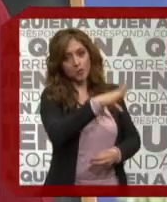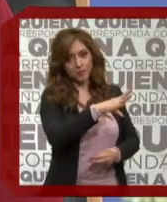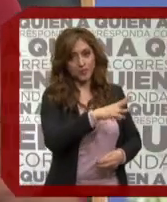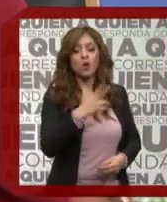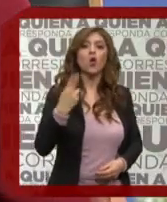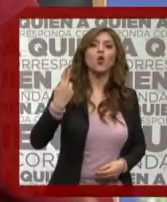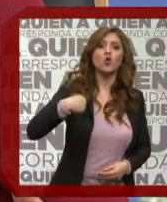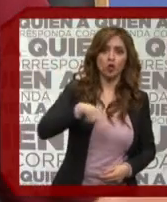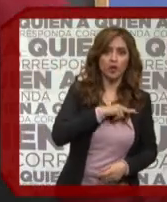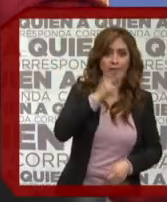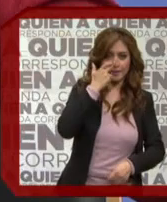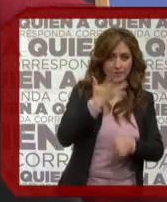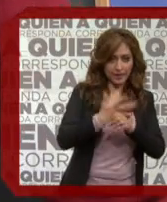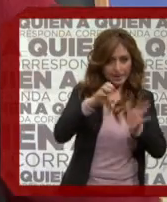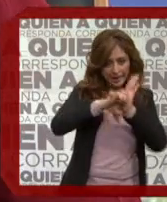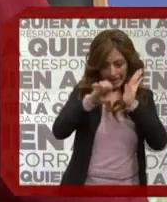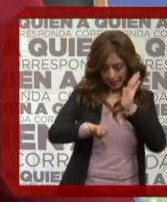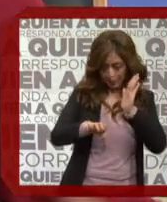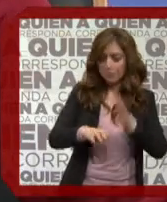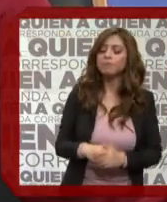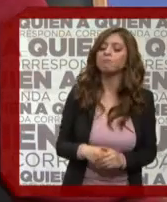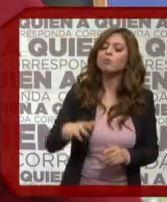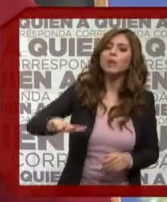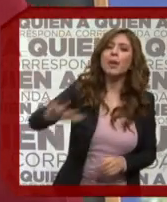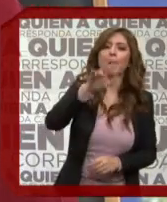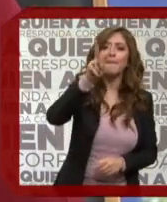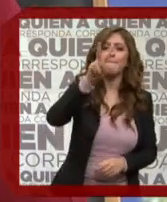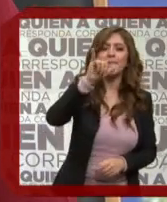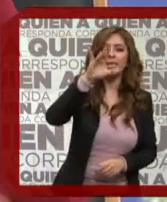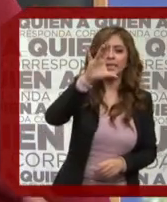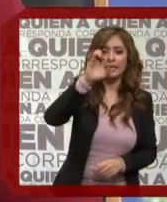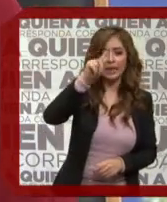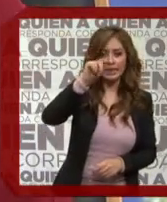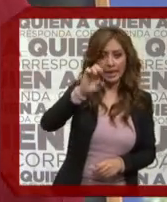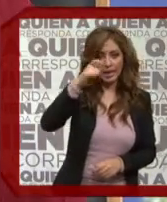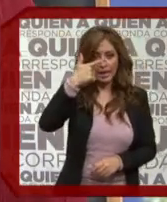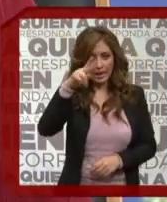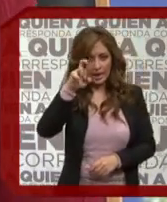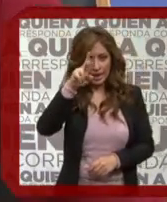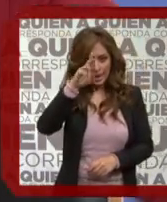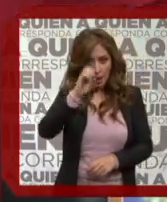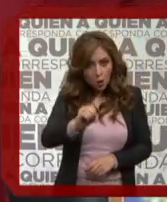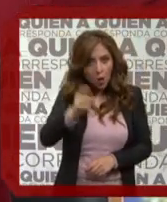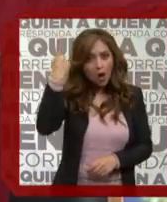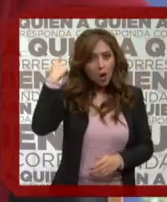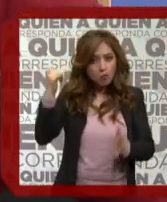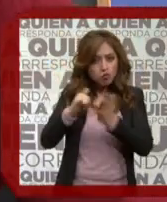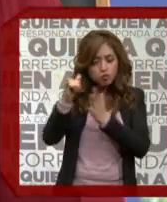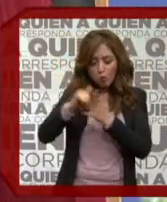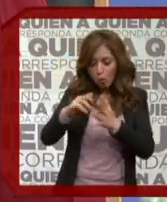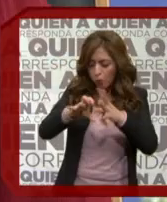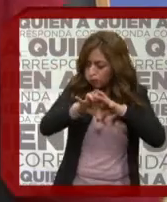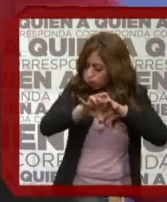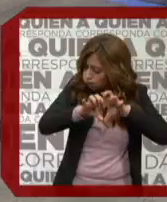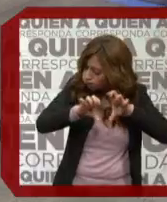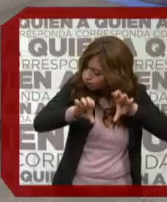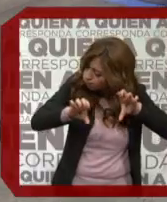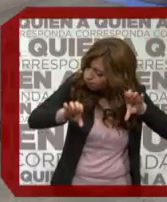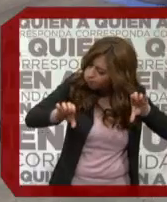ejemplo, Vicente Guerrero, que se está haciendo una gran obra, se hizo una gran obra de 500 millones con un drenaje